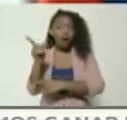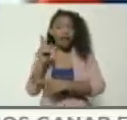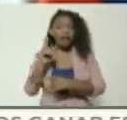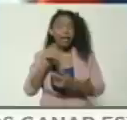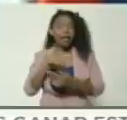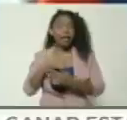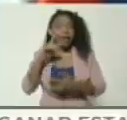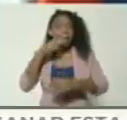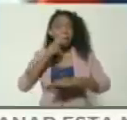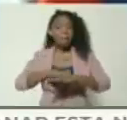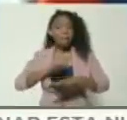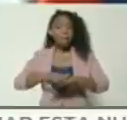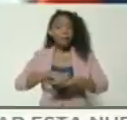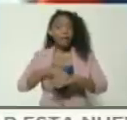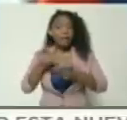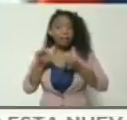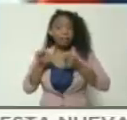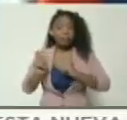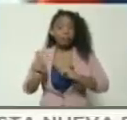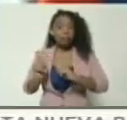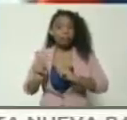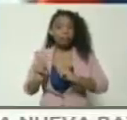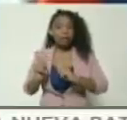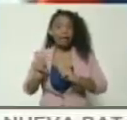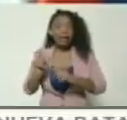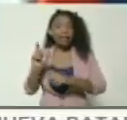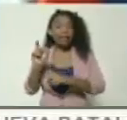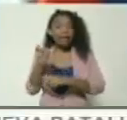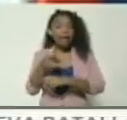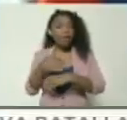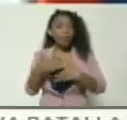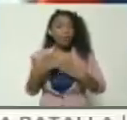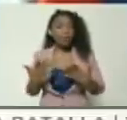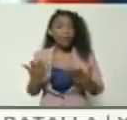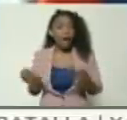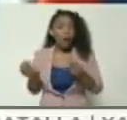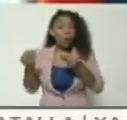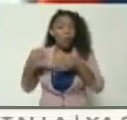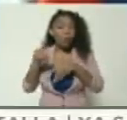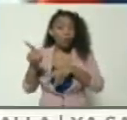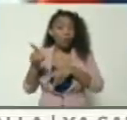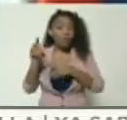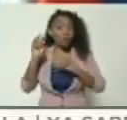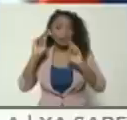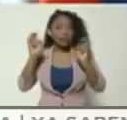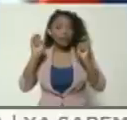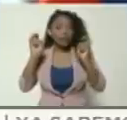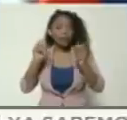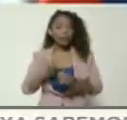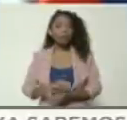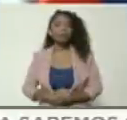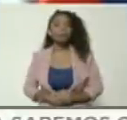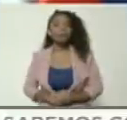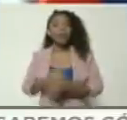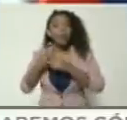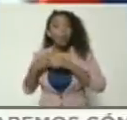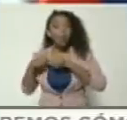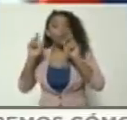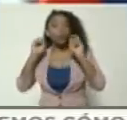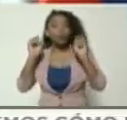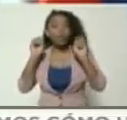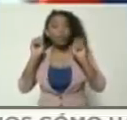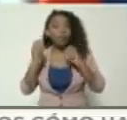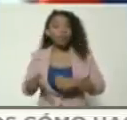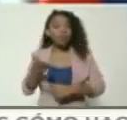homicidio preterintencional en grado de complicidad correspectiva. Otros casos